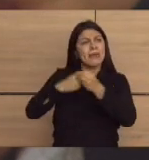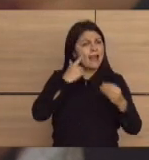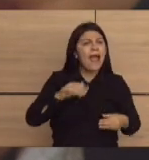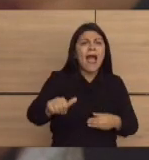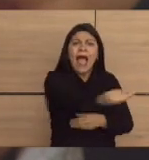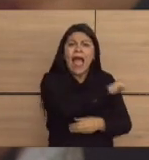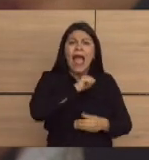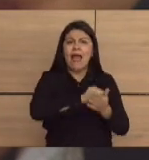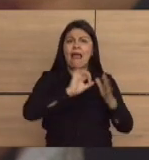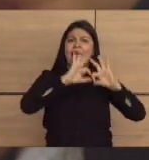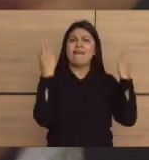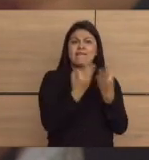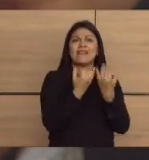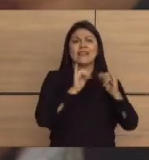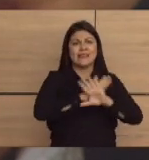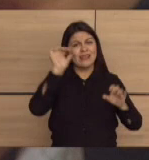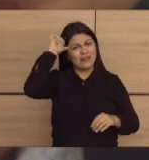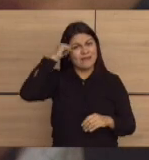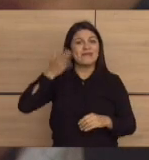su familia, como lo hizo Simona Duque.